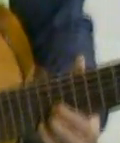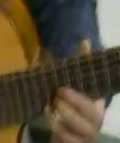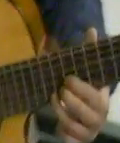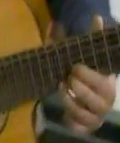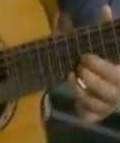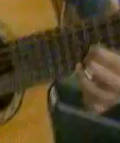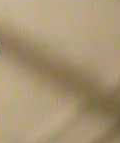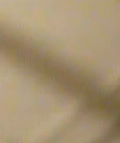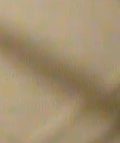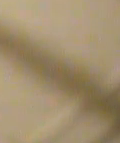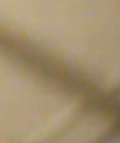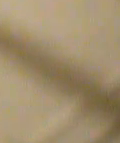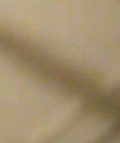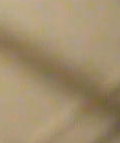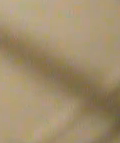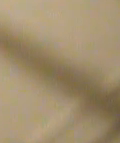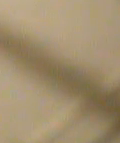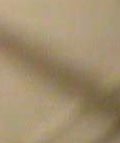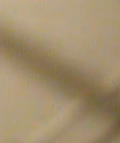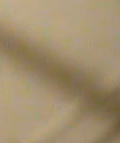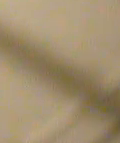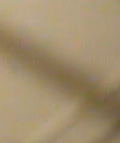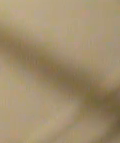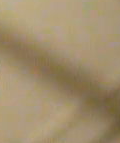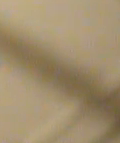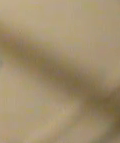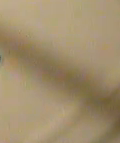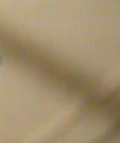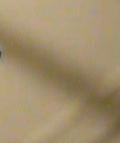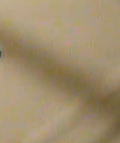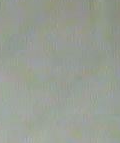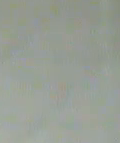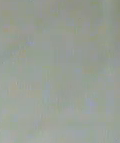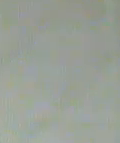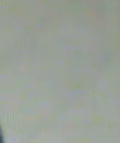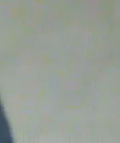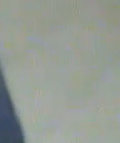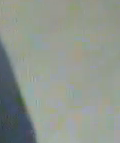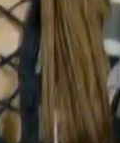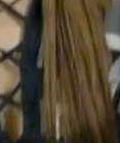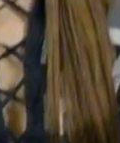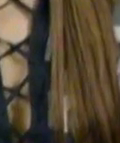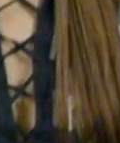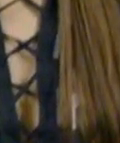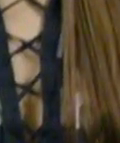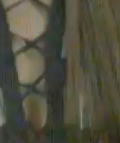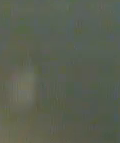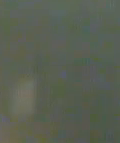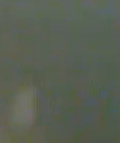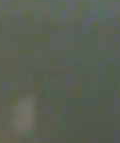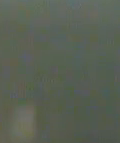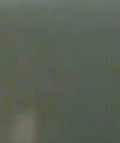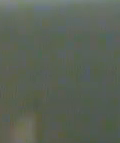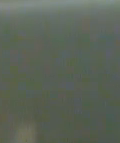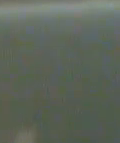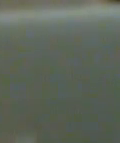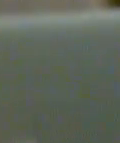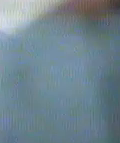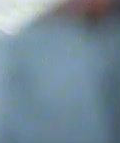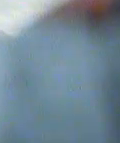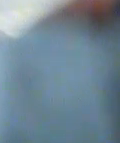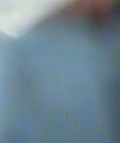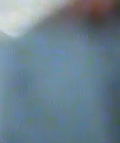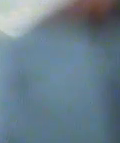poner. Su IES ya está pagado, tengo débito automático. Con débito automático del IES, siempre estás al